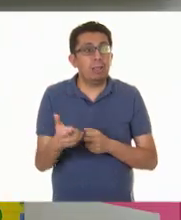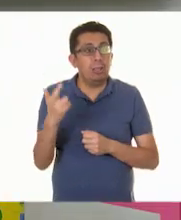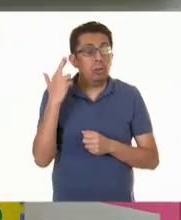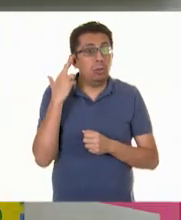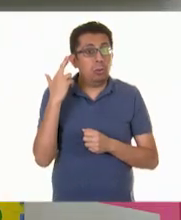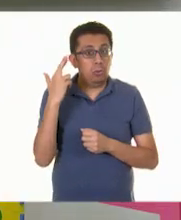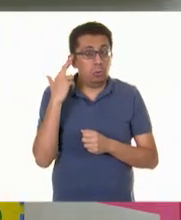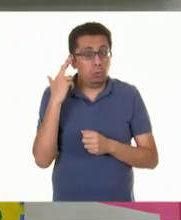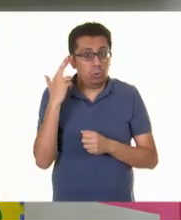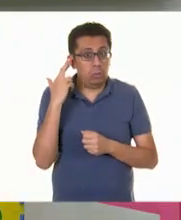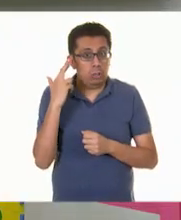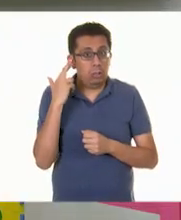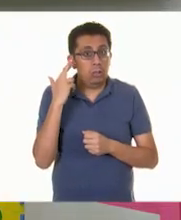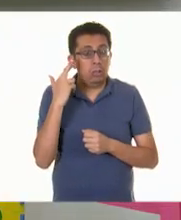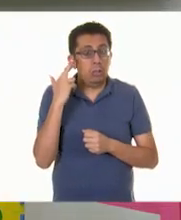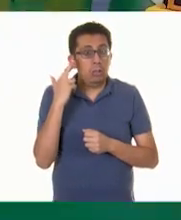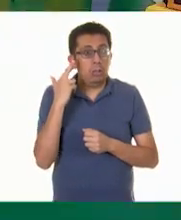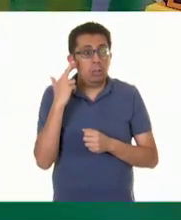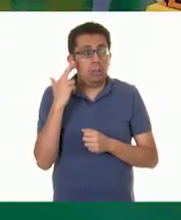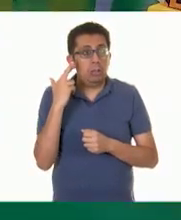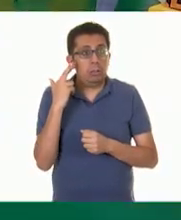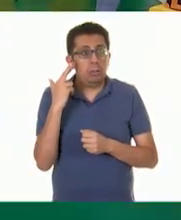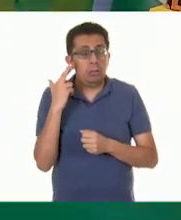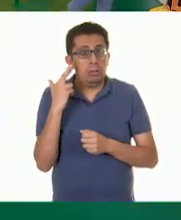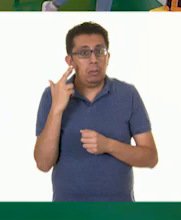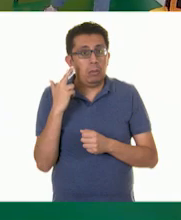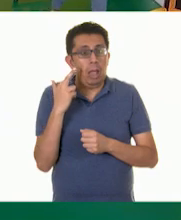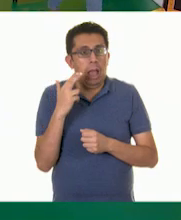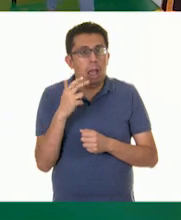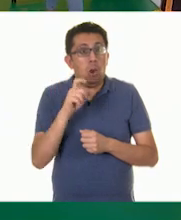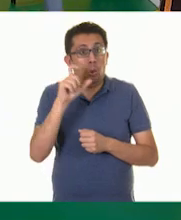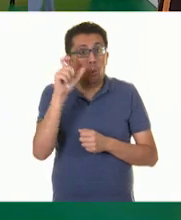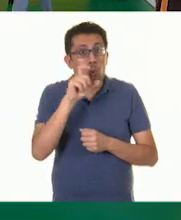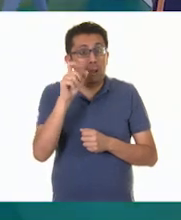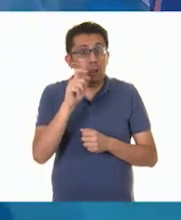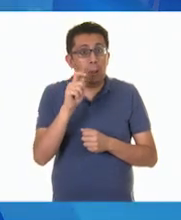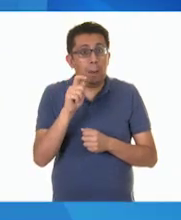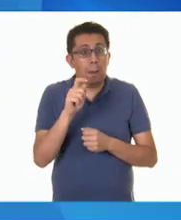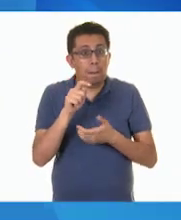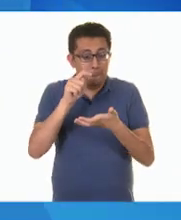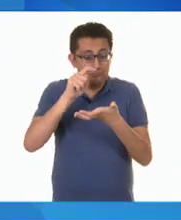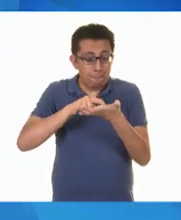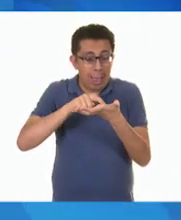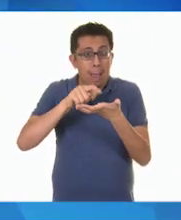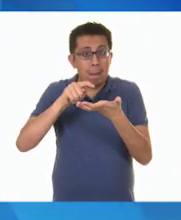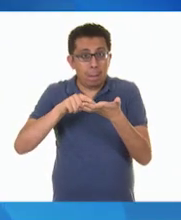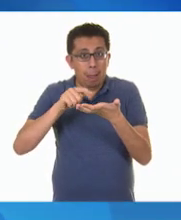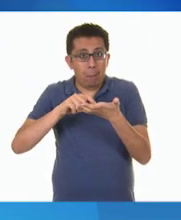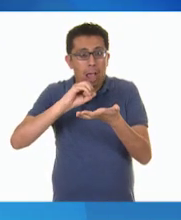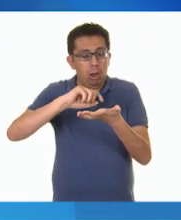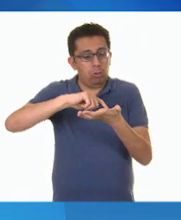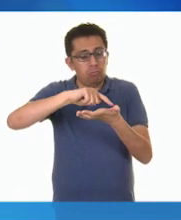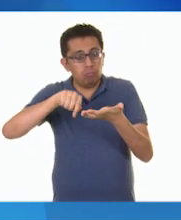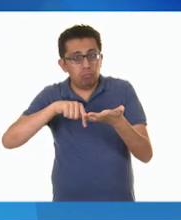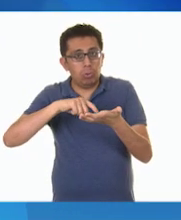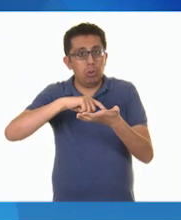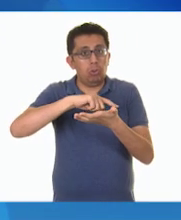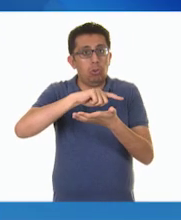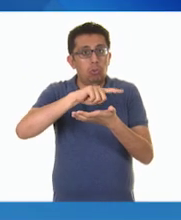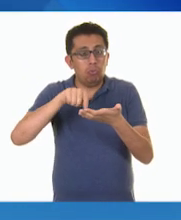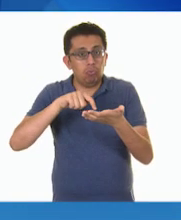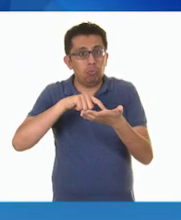sonido que genera cada uno de los números que pulsas o que marcas determina la central qué cables